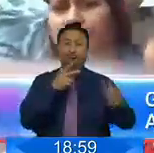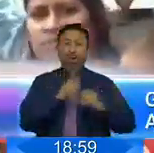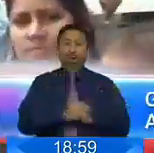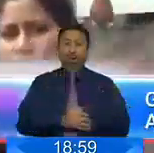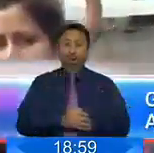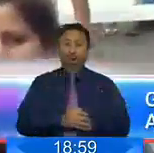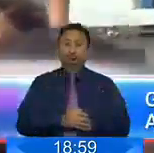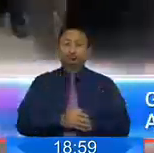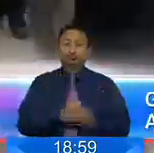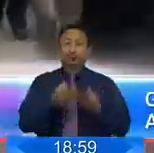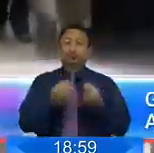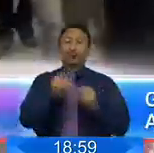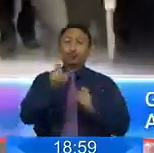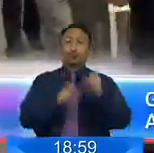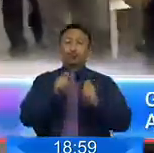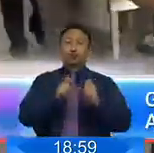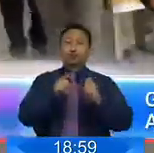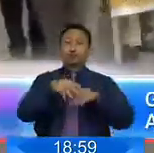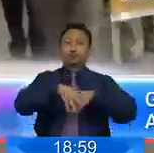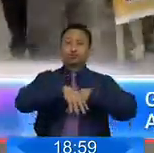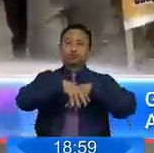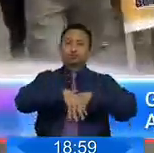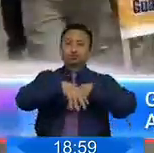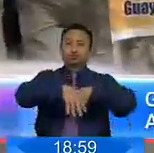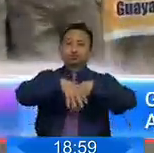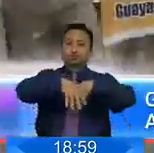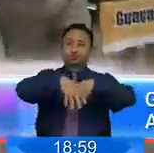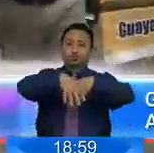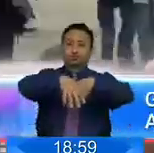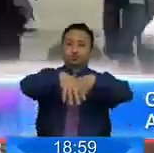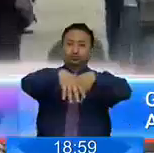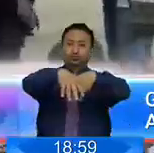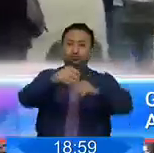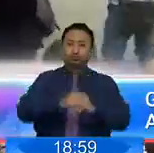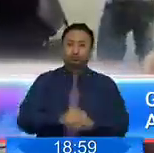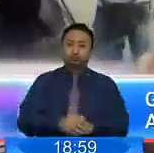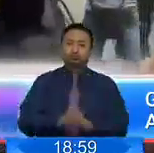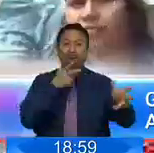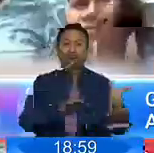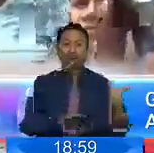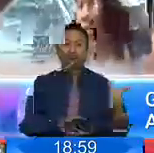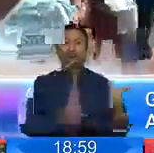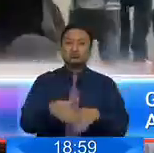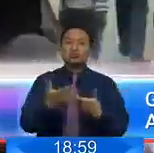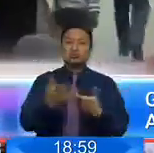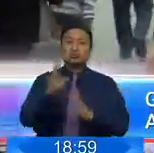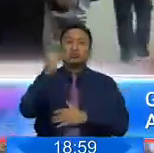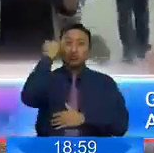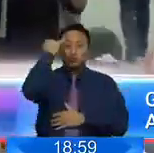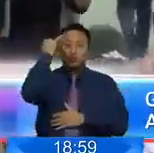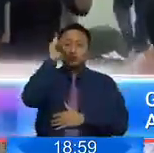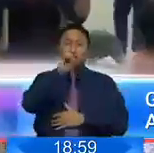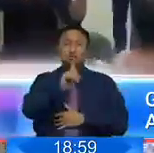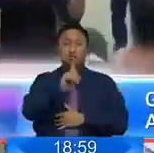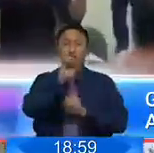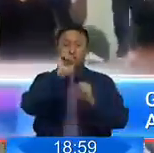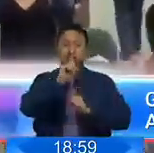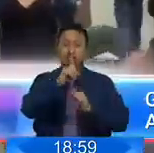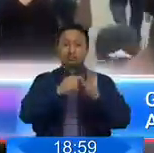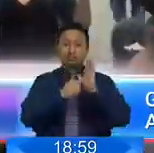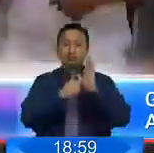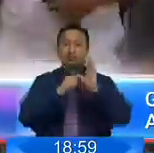de manifestantes recorrían las arterias de la ciudad con una sola idea en la mente. La cual la expresaban a viva